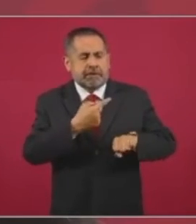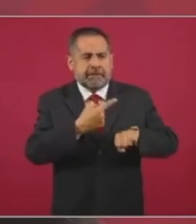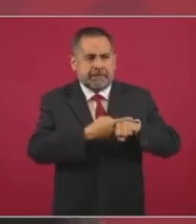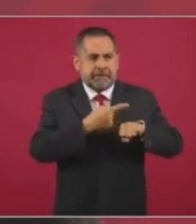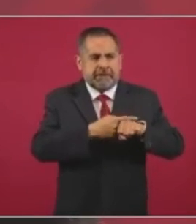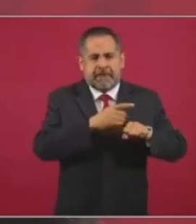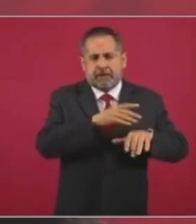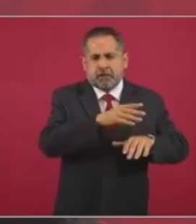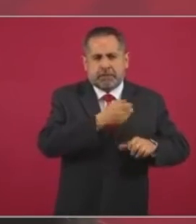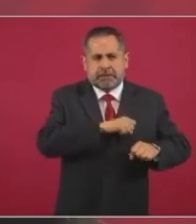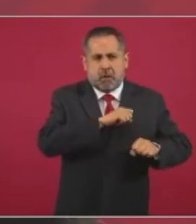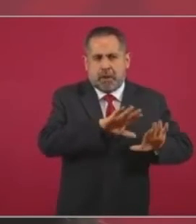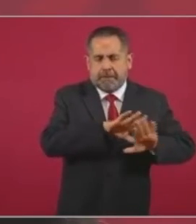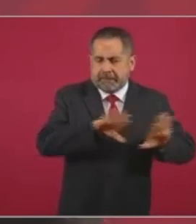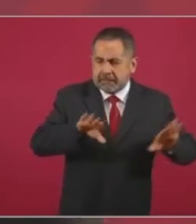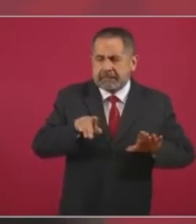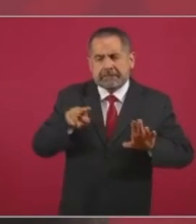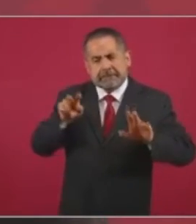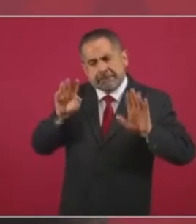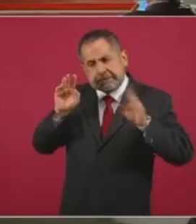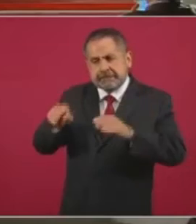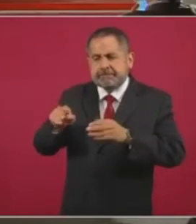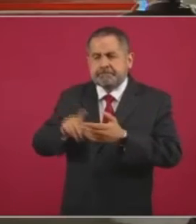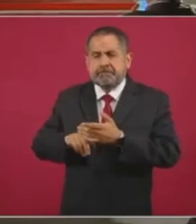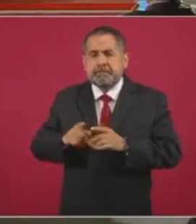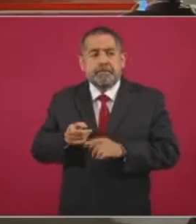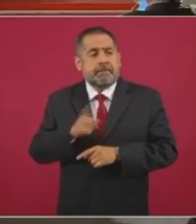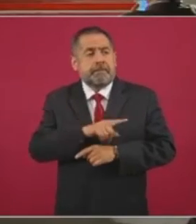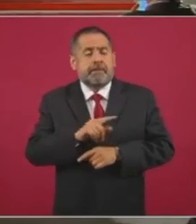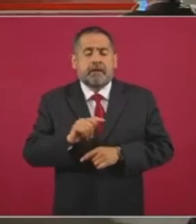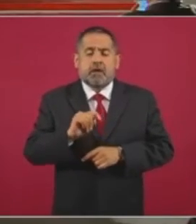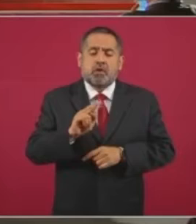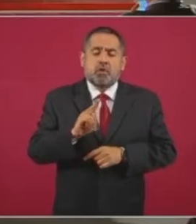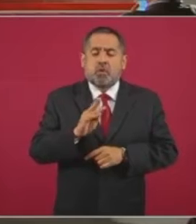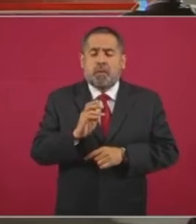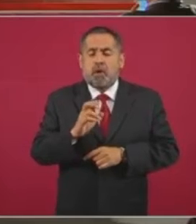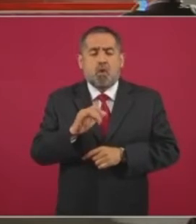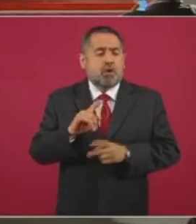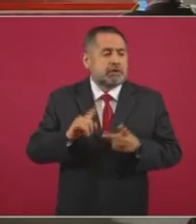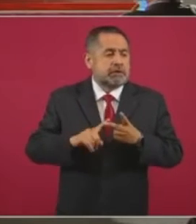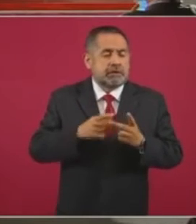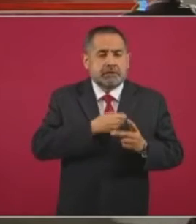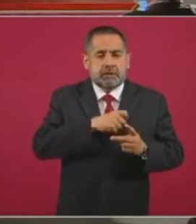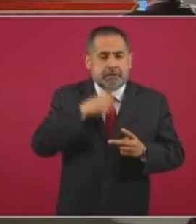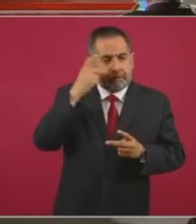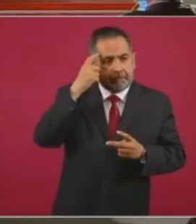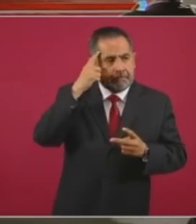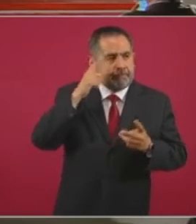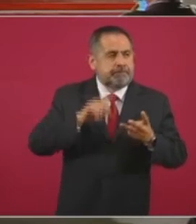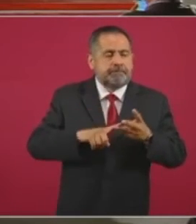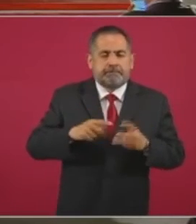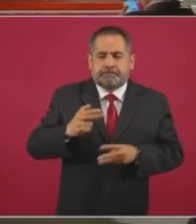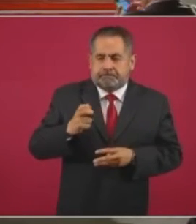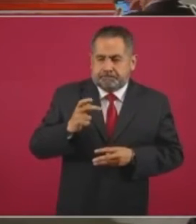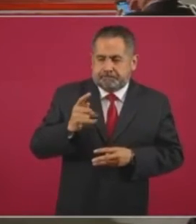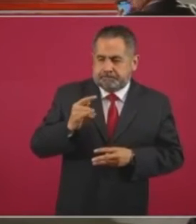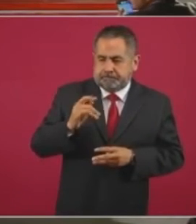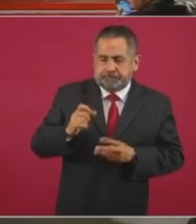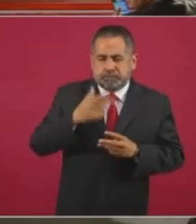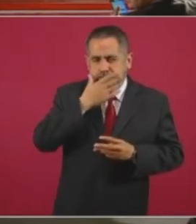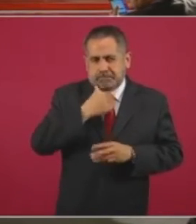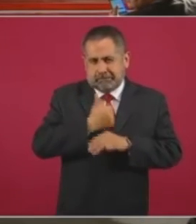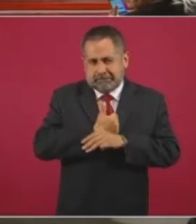en términos de salud pública, como es tuberculosis, salud mental, adicciones, hepatitis. Y